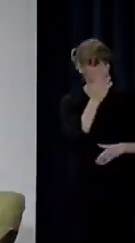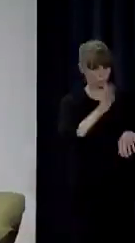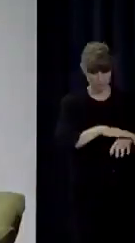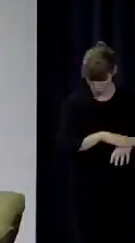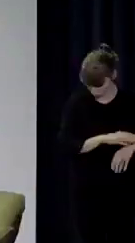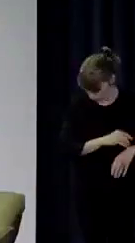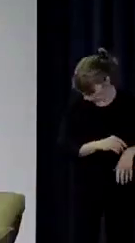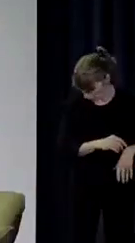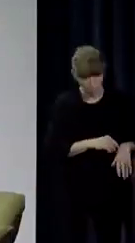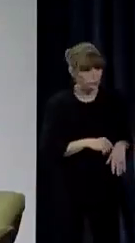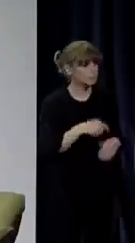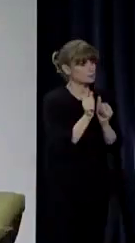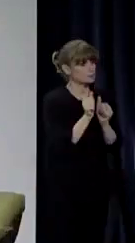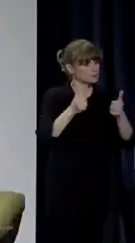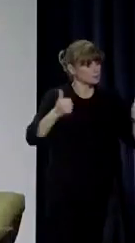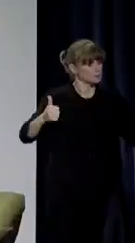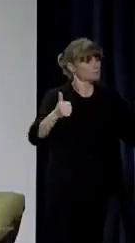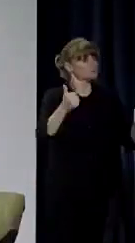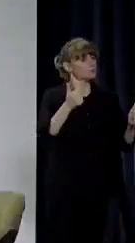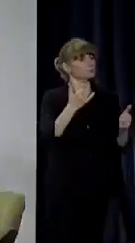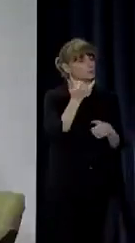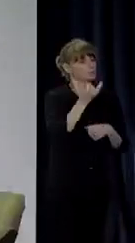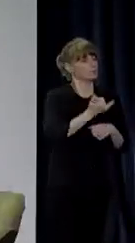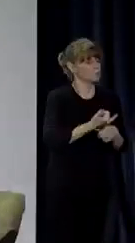responsable. Este panel contará con la